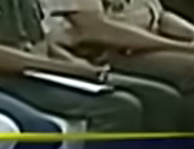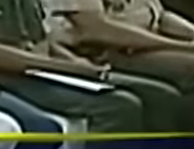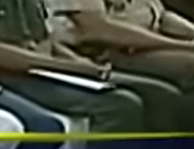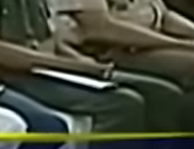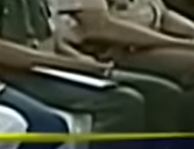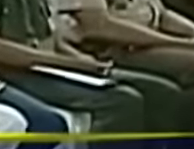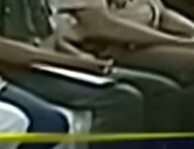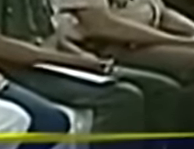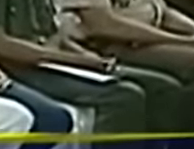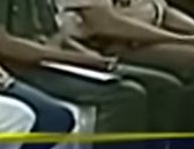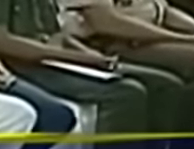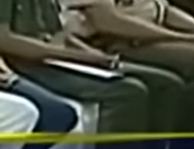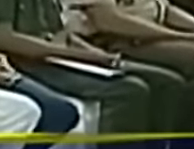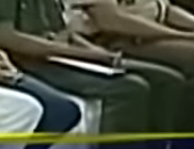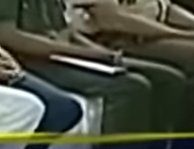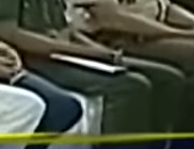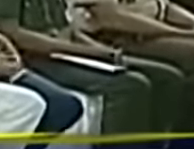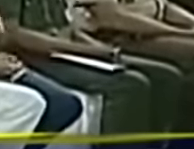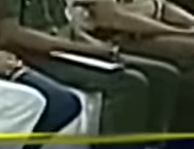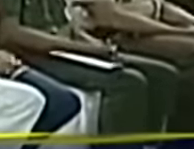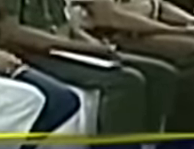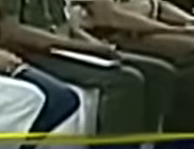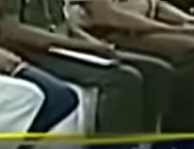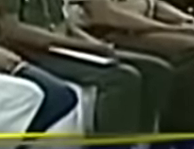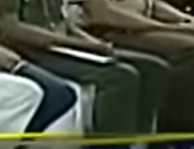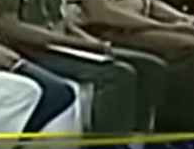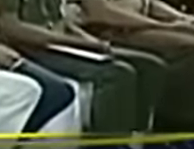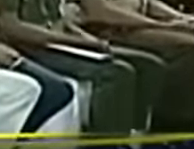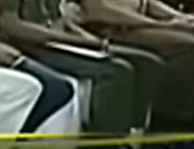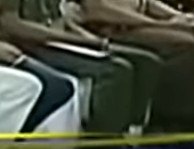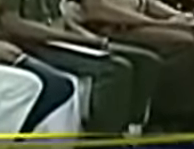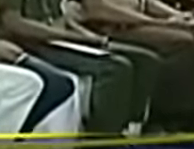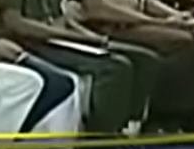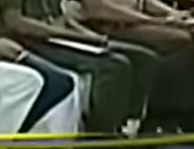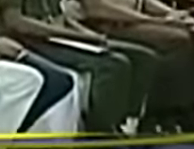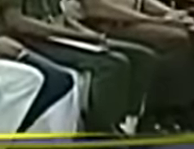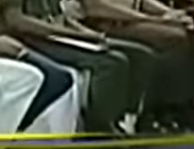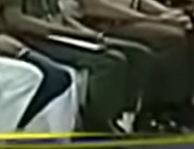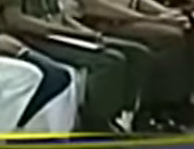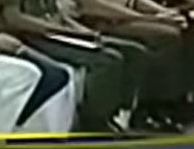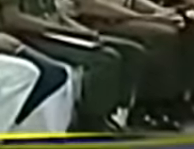el imperialismo, contra las transnacionales y con toda su instrumenta de